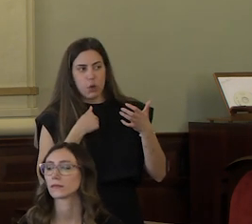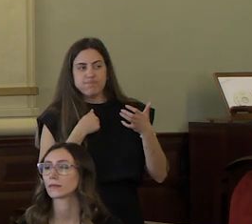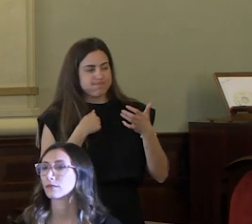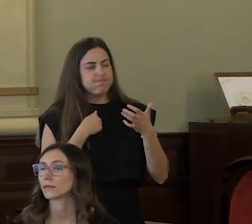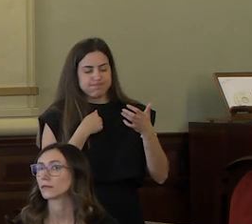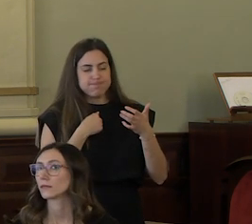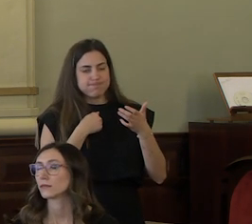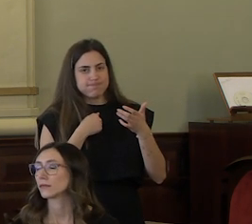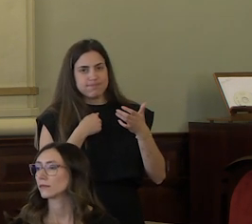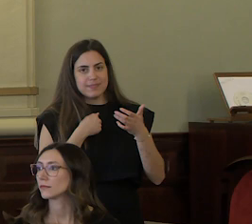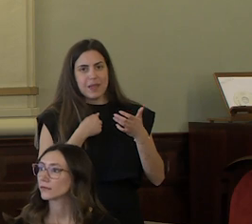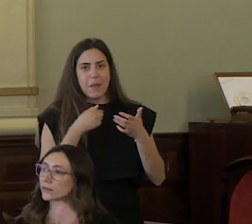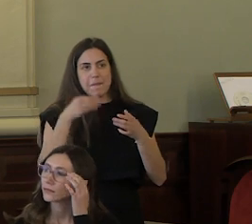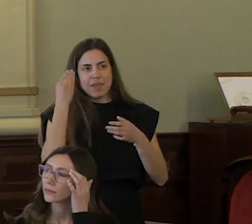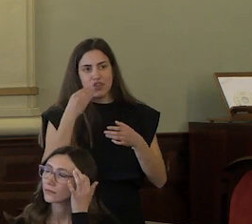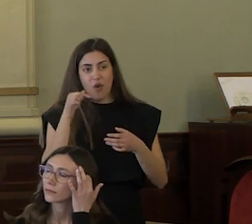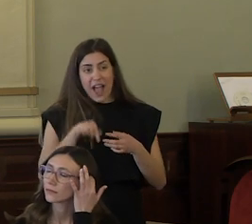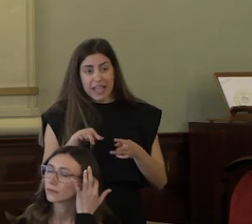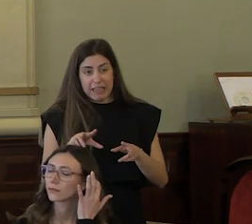y es que aquí no acaba nada.